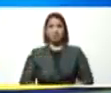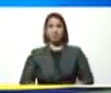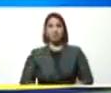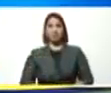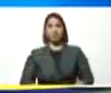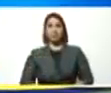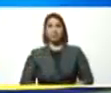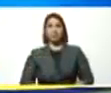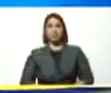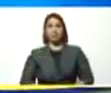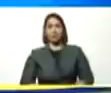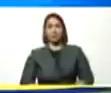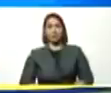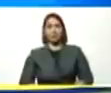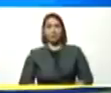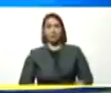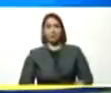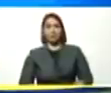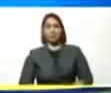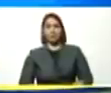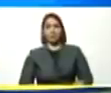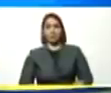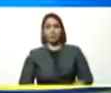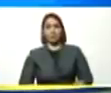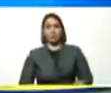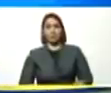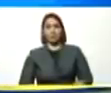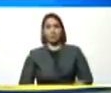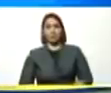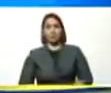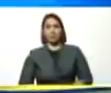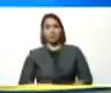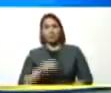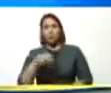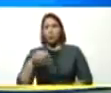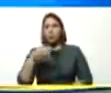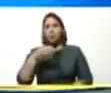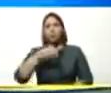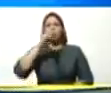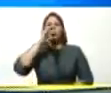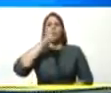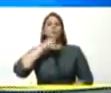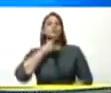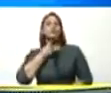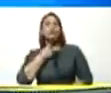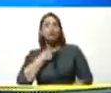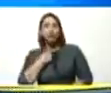campaneando un guarapito de limón para la garganta,